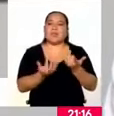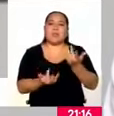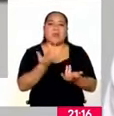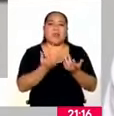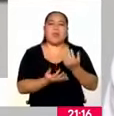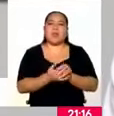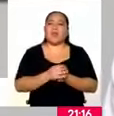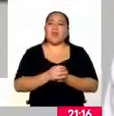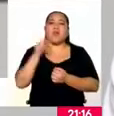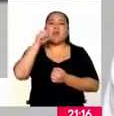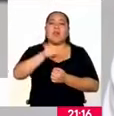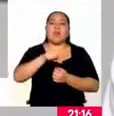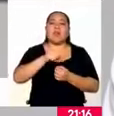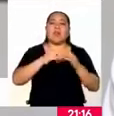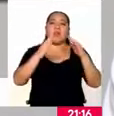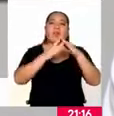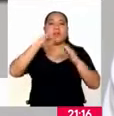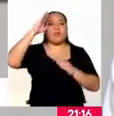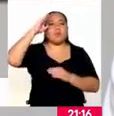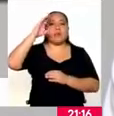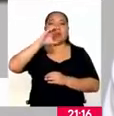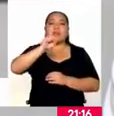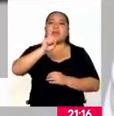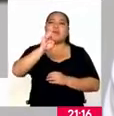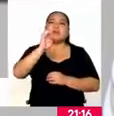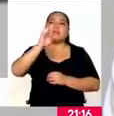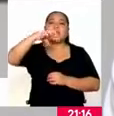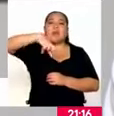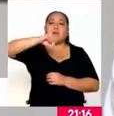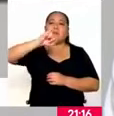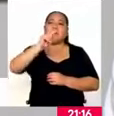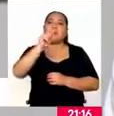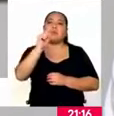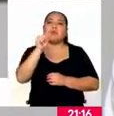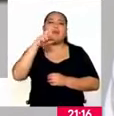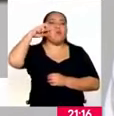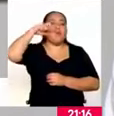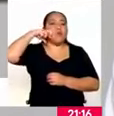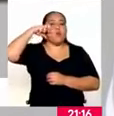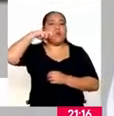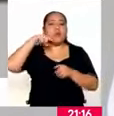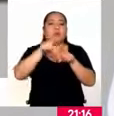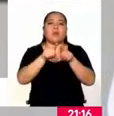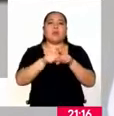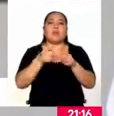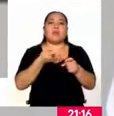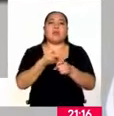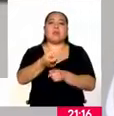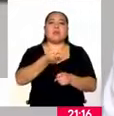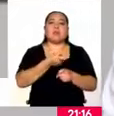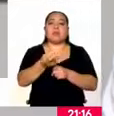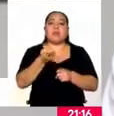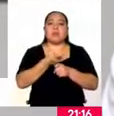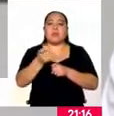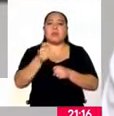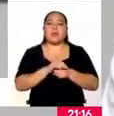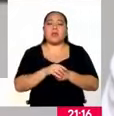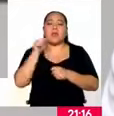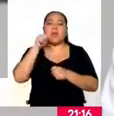la región de Puno. Y también dirigido a los funcionarios del Centro Bilateral de Atención